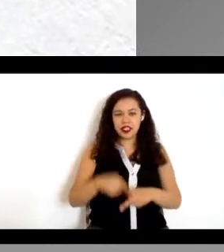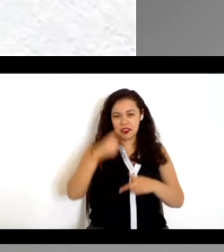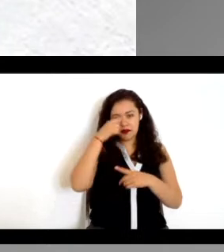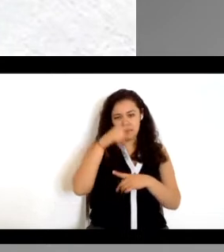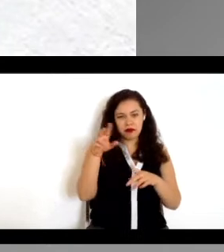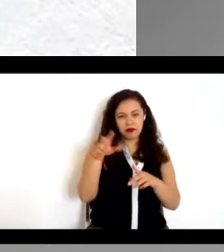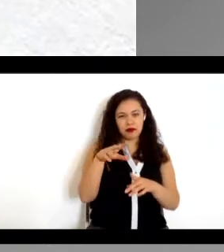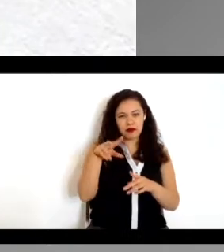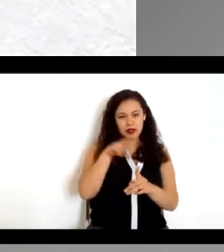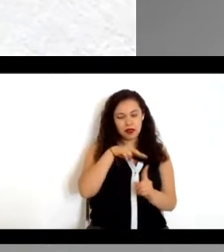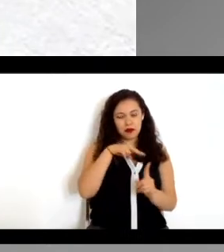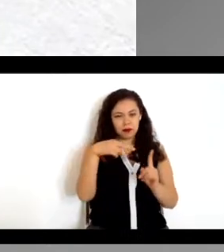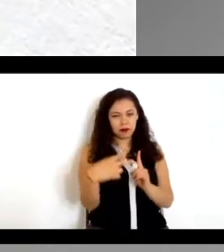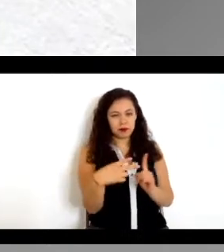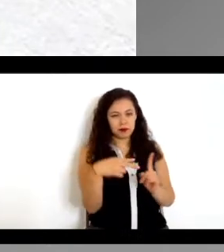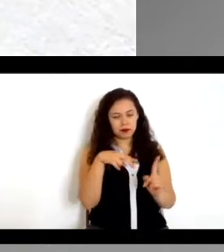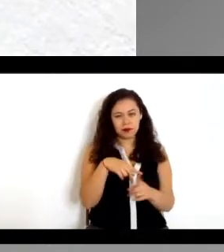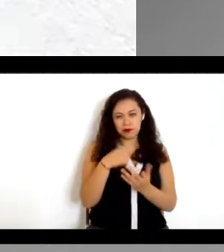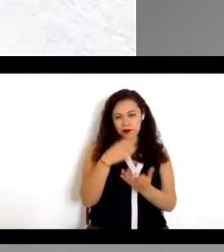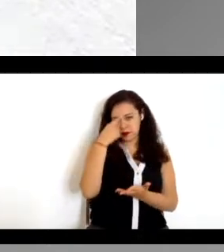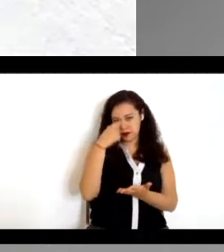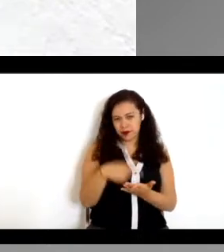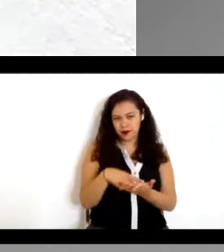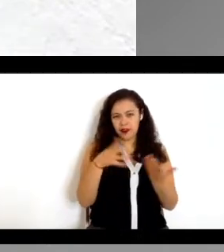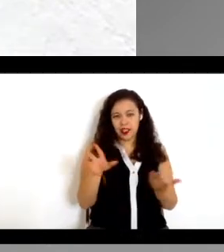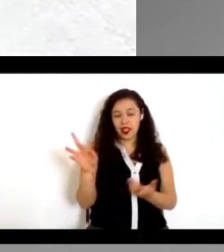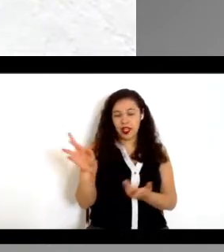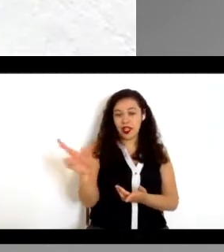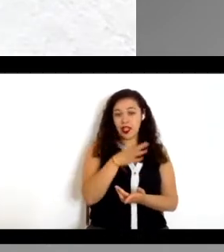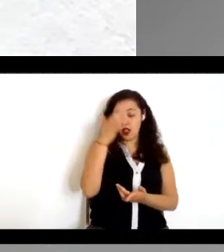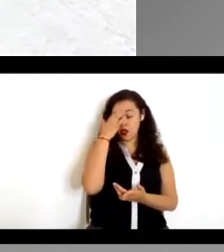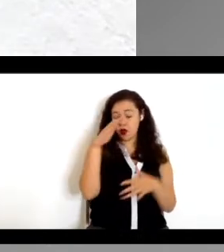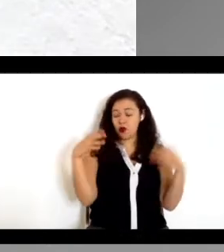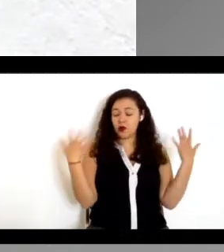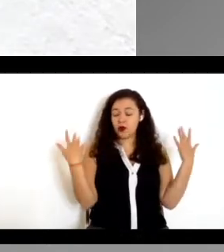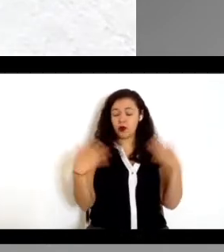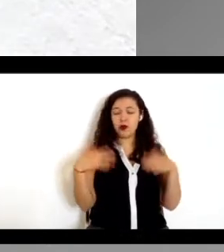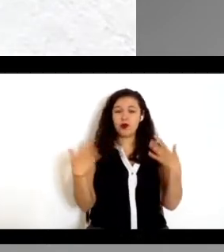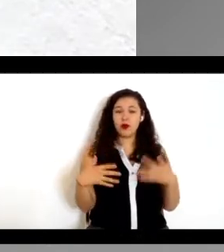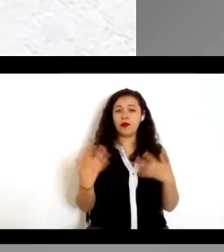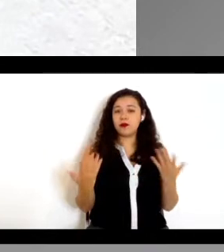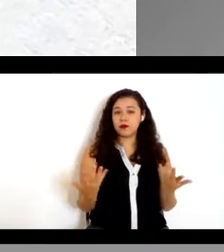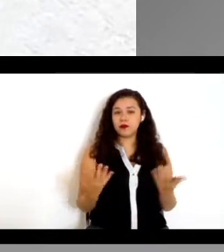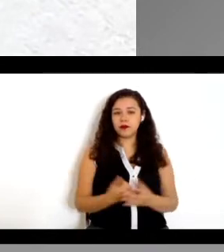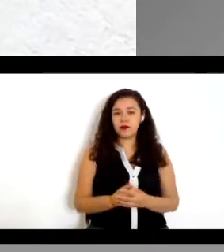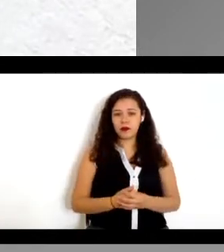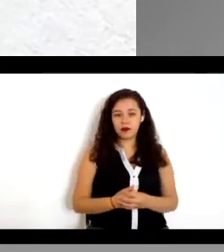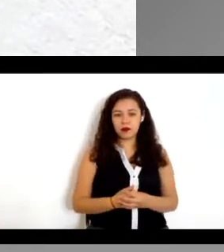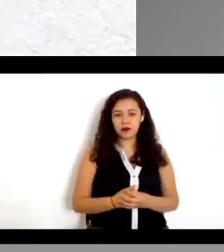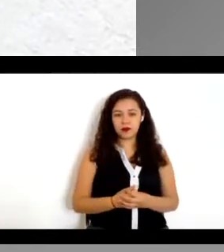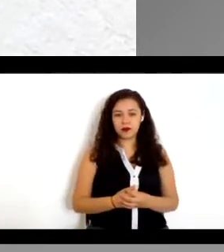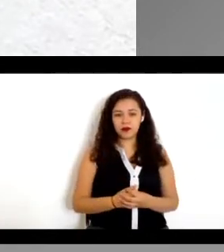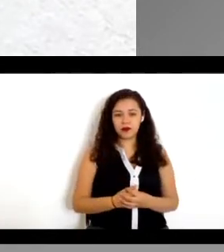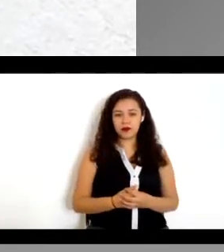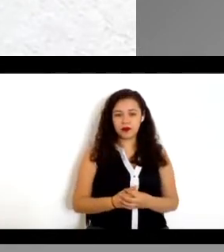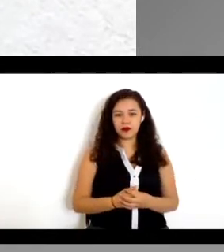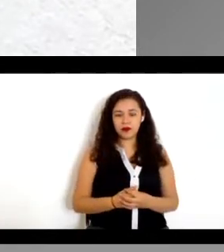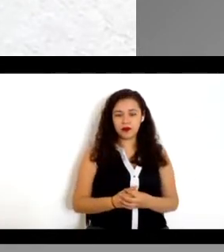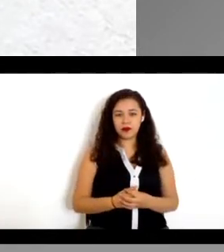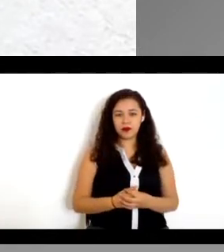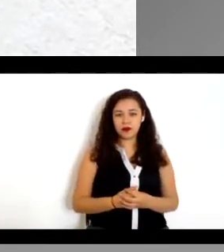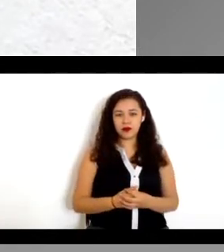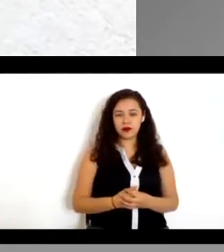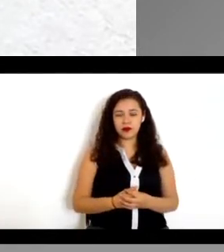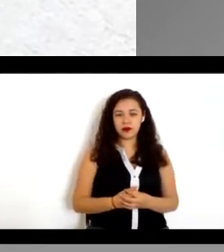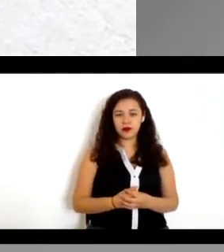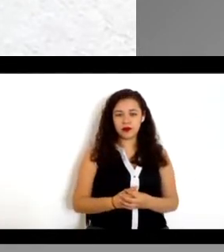pena hacer un notable reconocimiento en este sentido. Si les parece bien, voy a